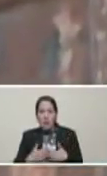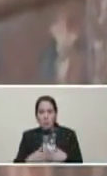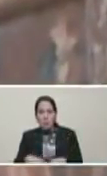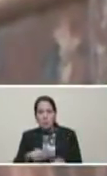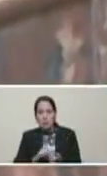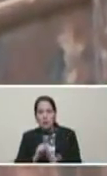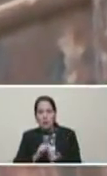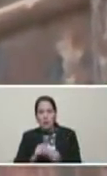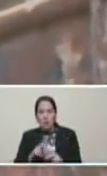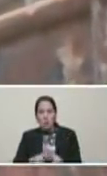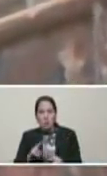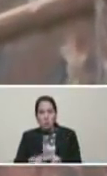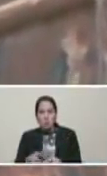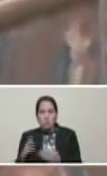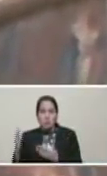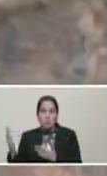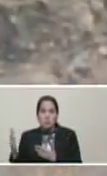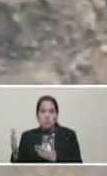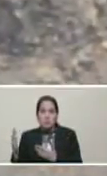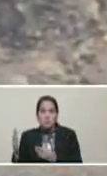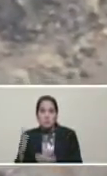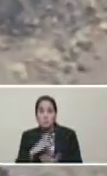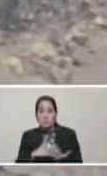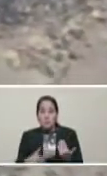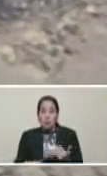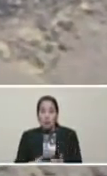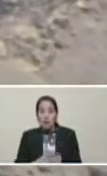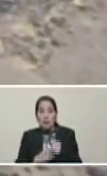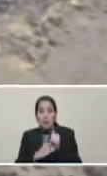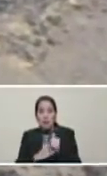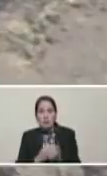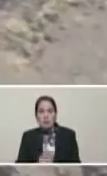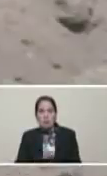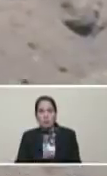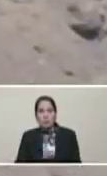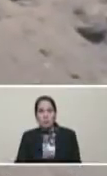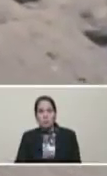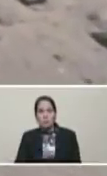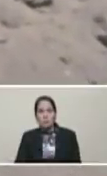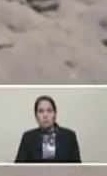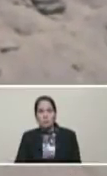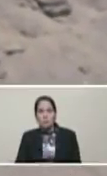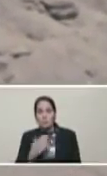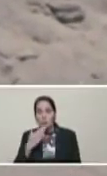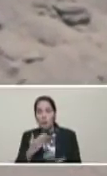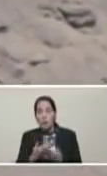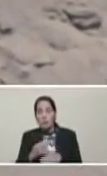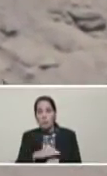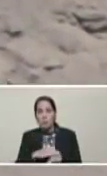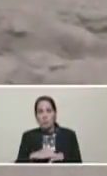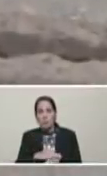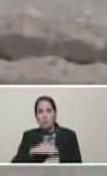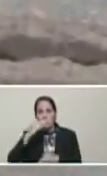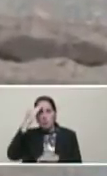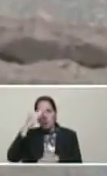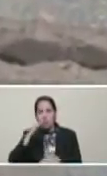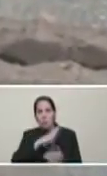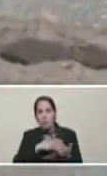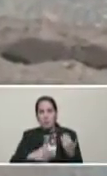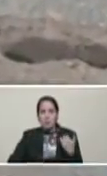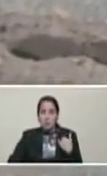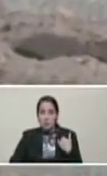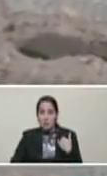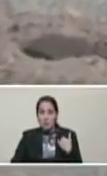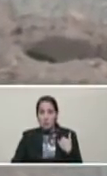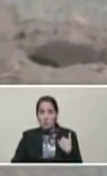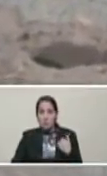venezolano que está realizando este proyecto gracias a ministros saludos presidentes aquí estamos los